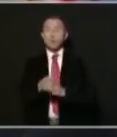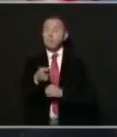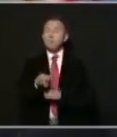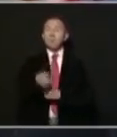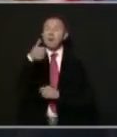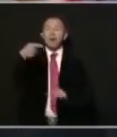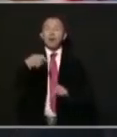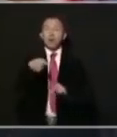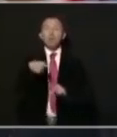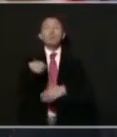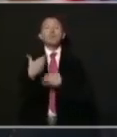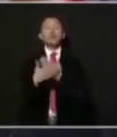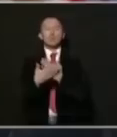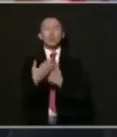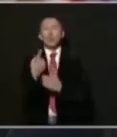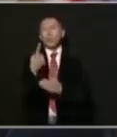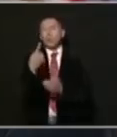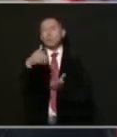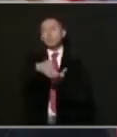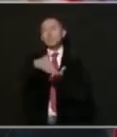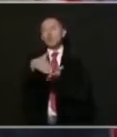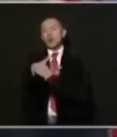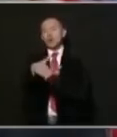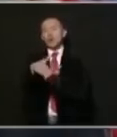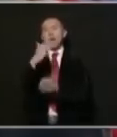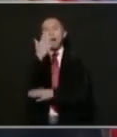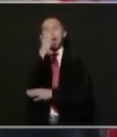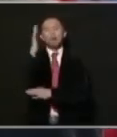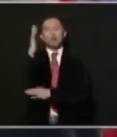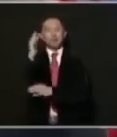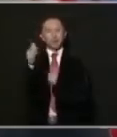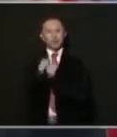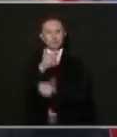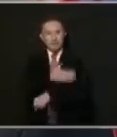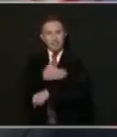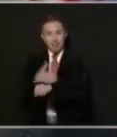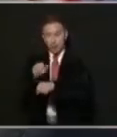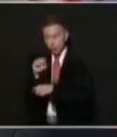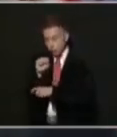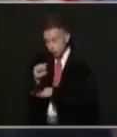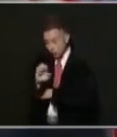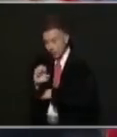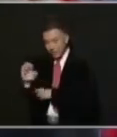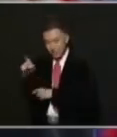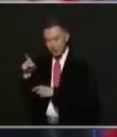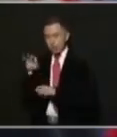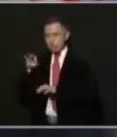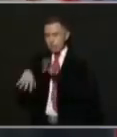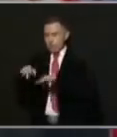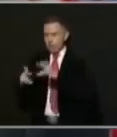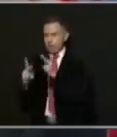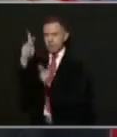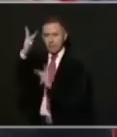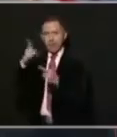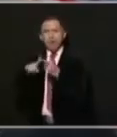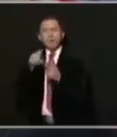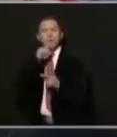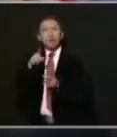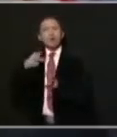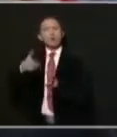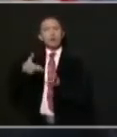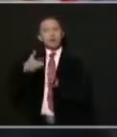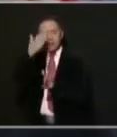1,000,000 hectáreas de árboles maderables en el sureste. Es que se va a construir el Tren Maya, es que se va a construir